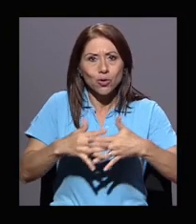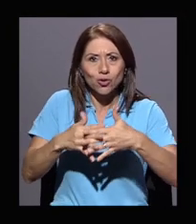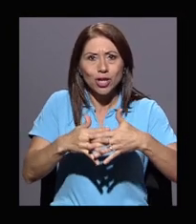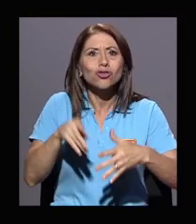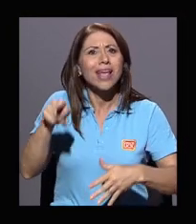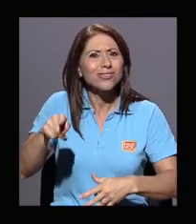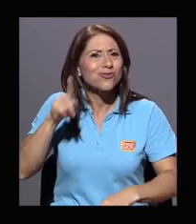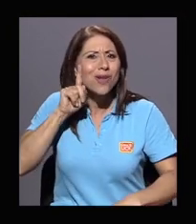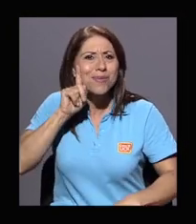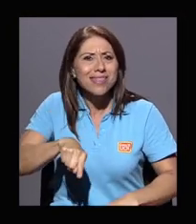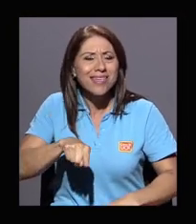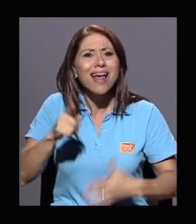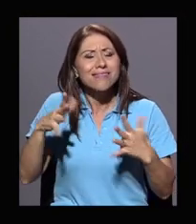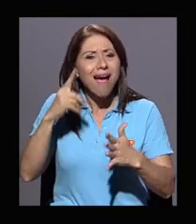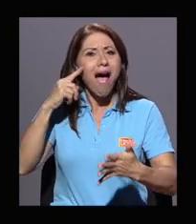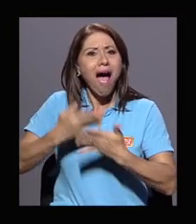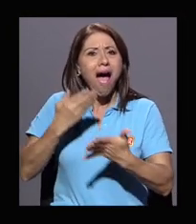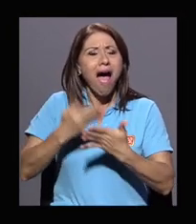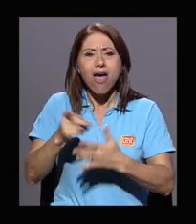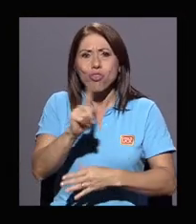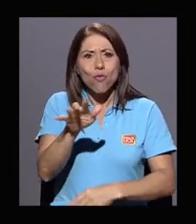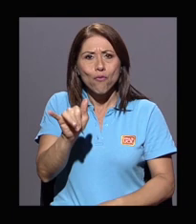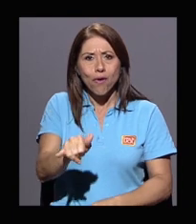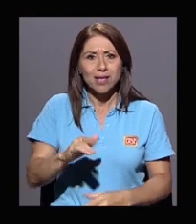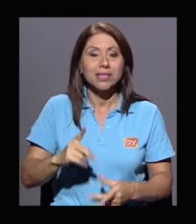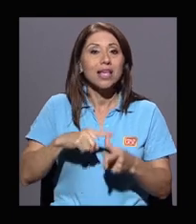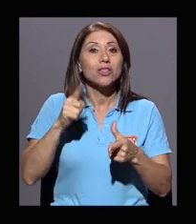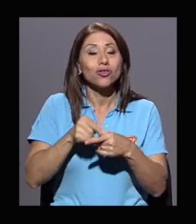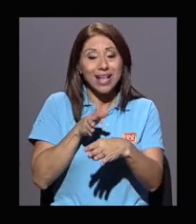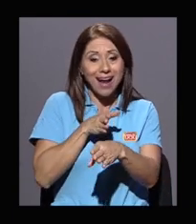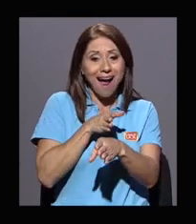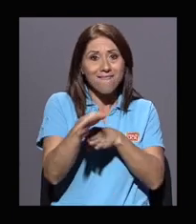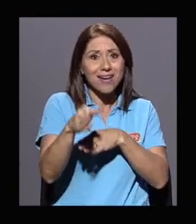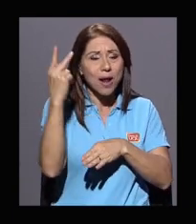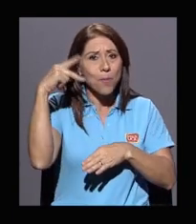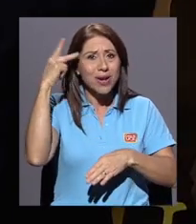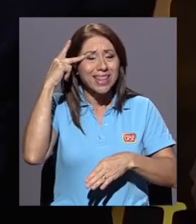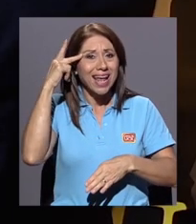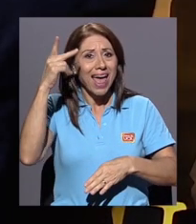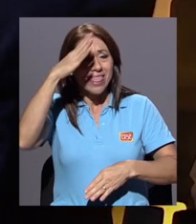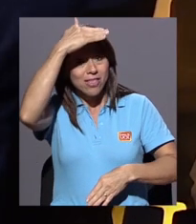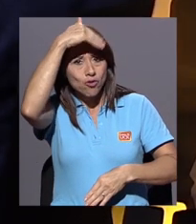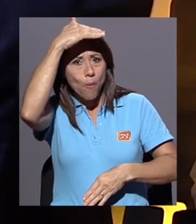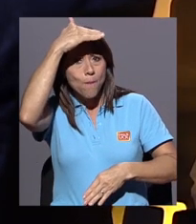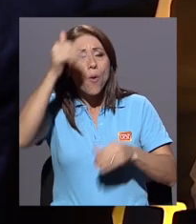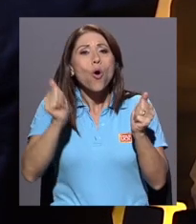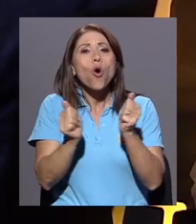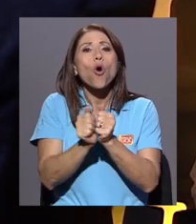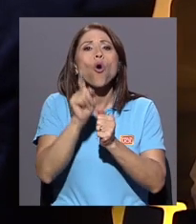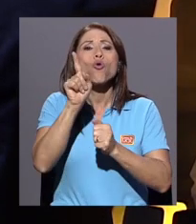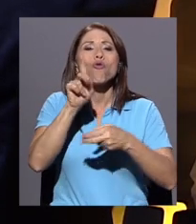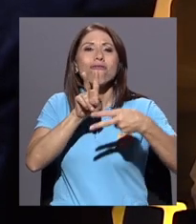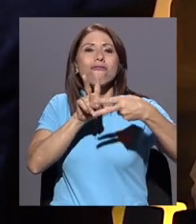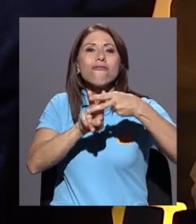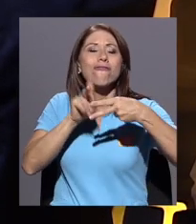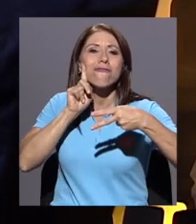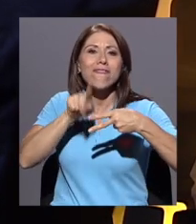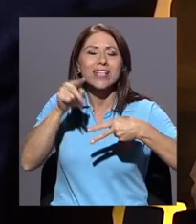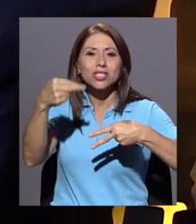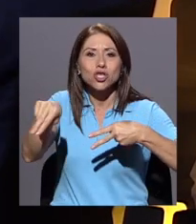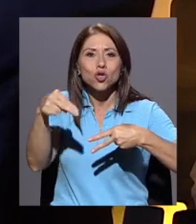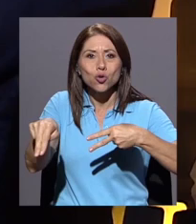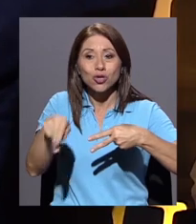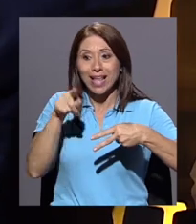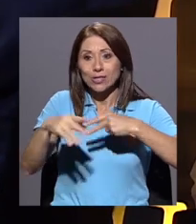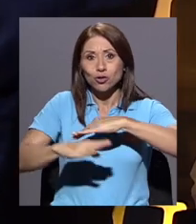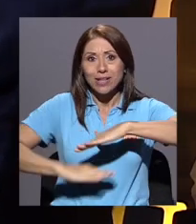una mentira, fue comprobado que nunca fue así. Entonces, la carrera política de Trump sale con un fake news, está asentada sobre la